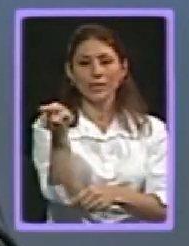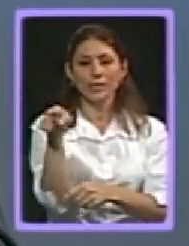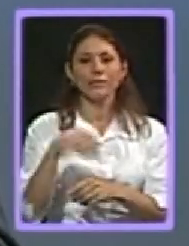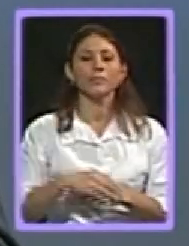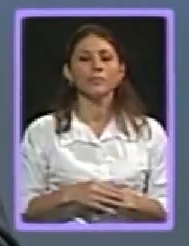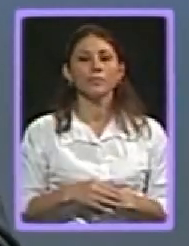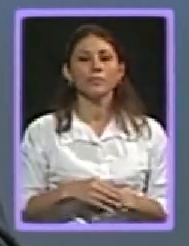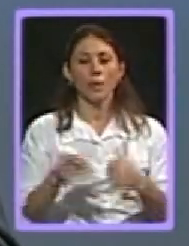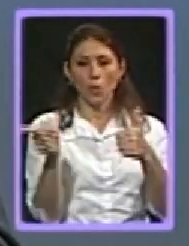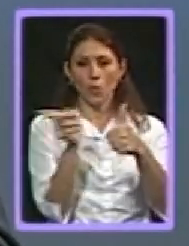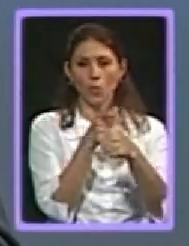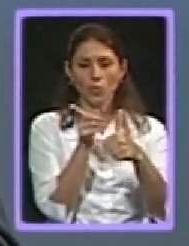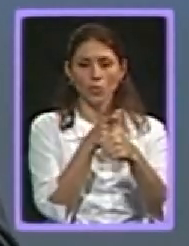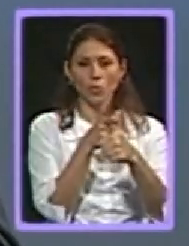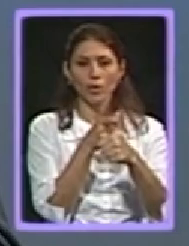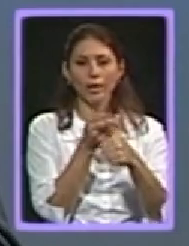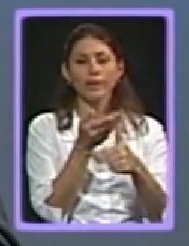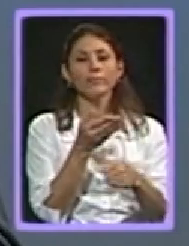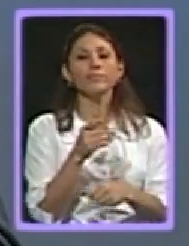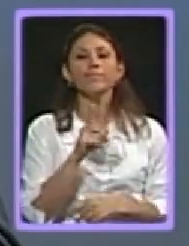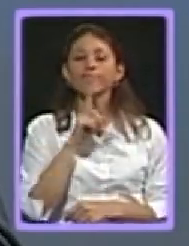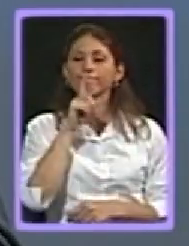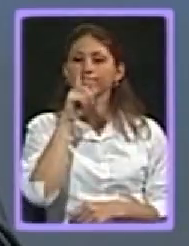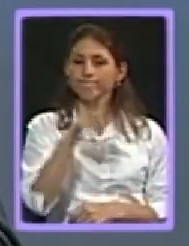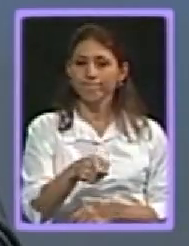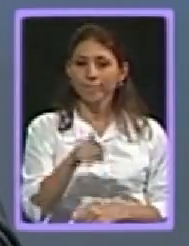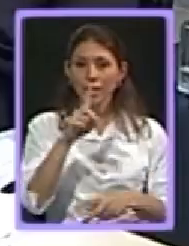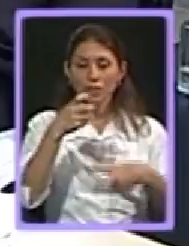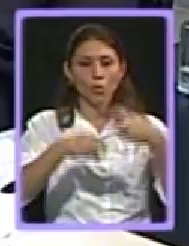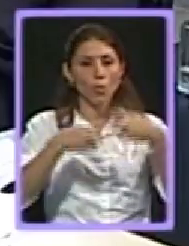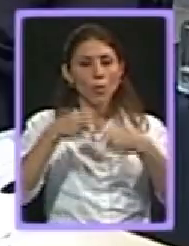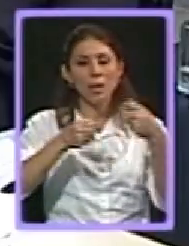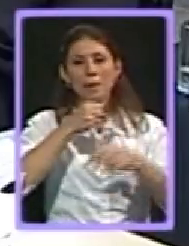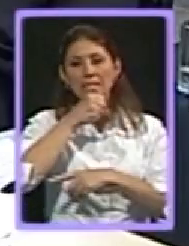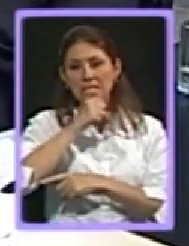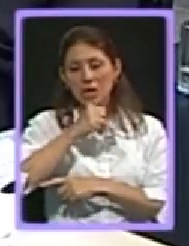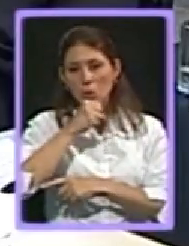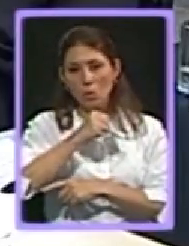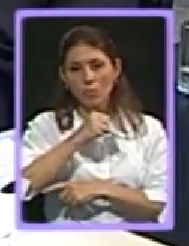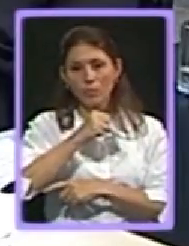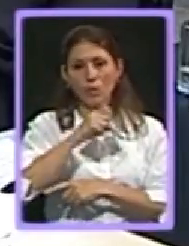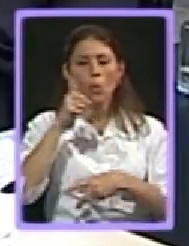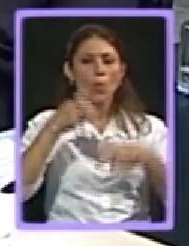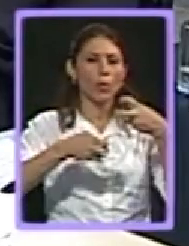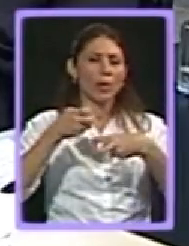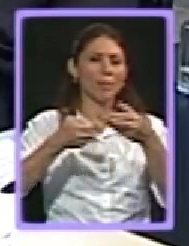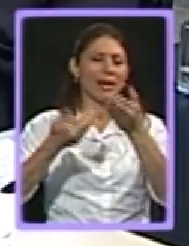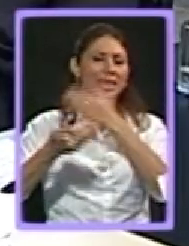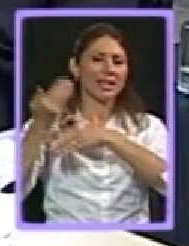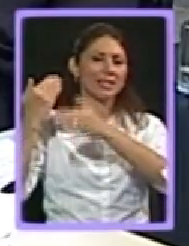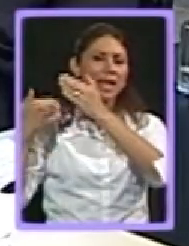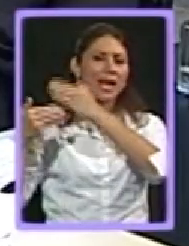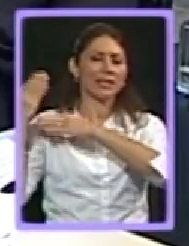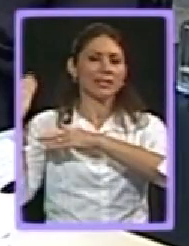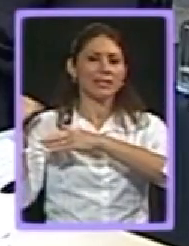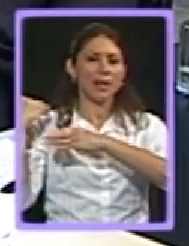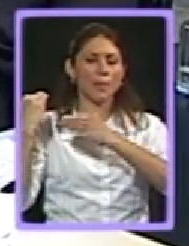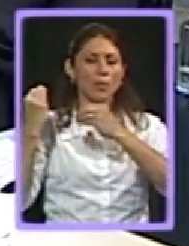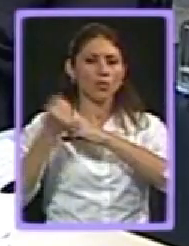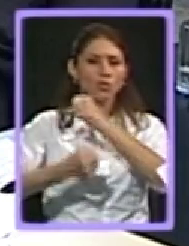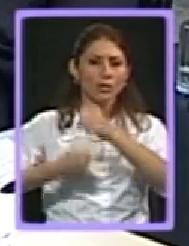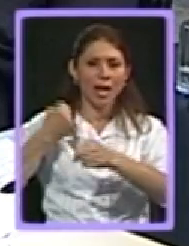televidentes. Uno es que ciertamente es un problema añejo, un problema que desde hace